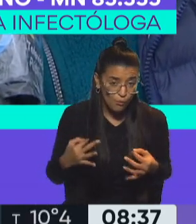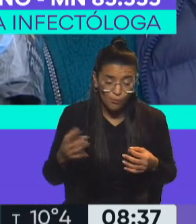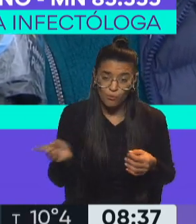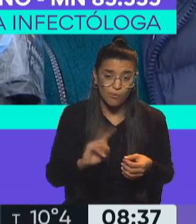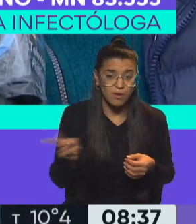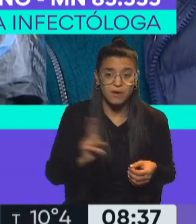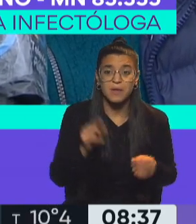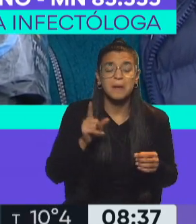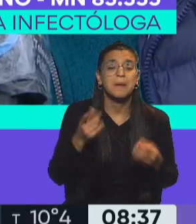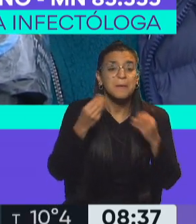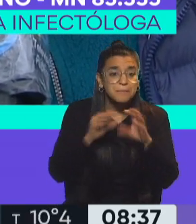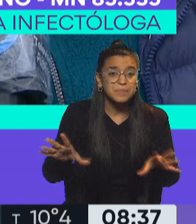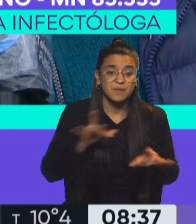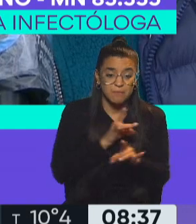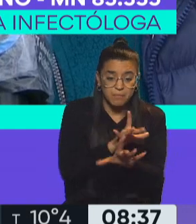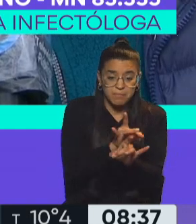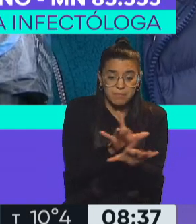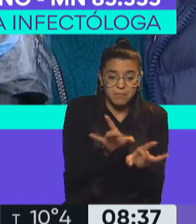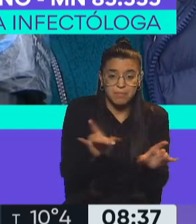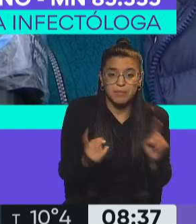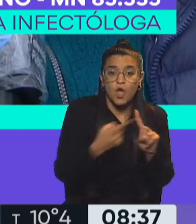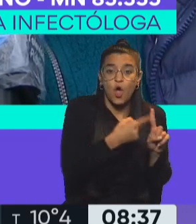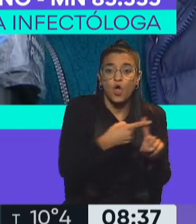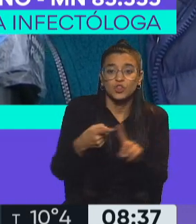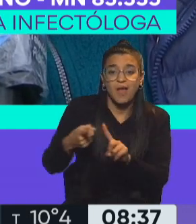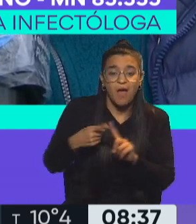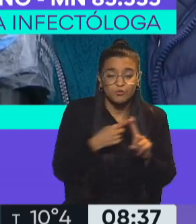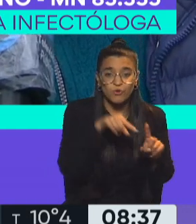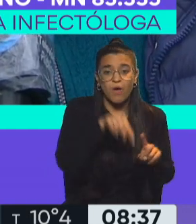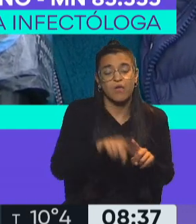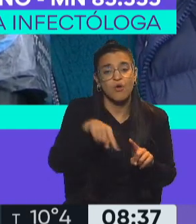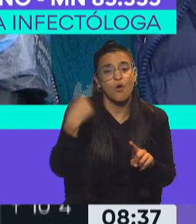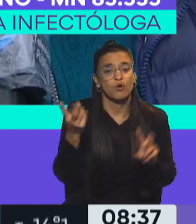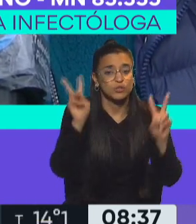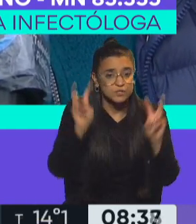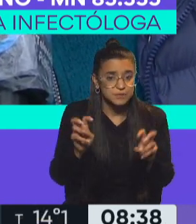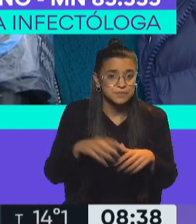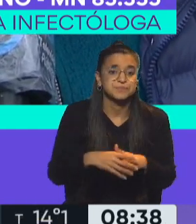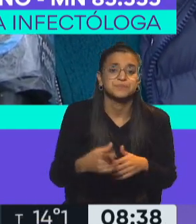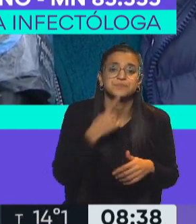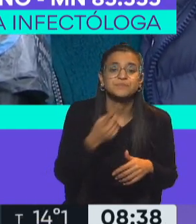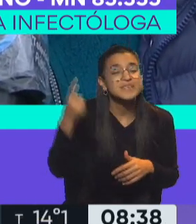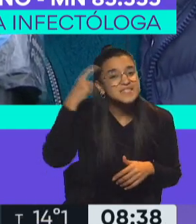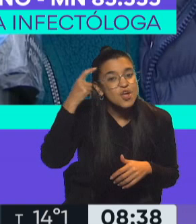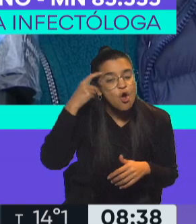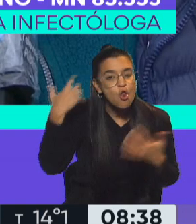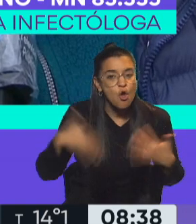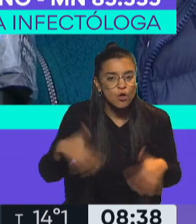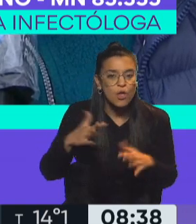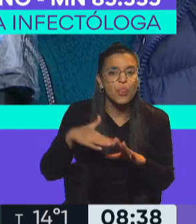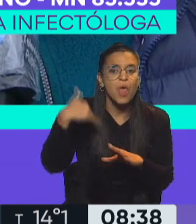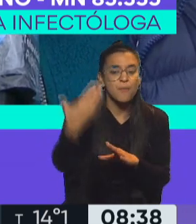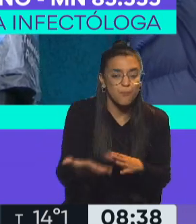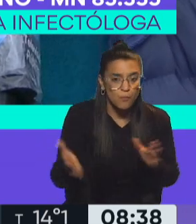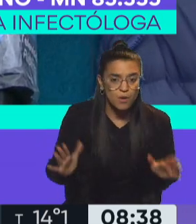justamente empieza a sembrar esto entre sus allegados, ¿no? Y ahí también hay otra cosa, el peso psicológico a posteriori,